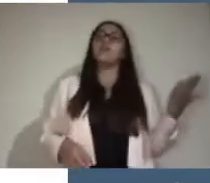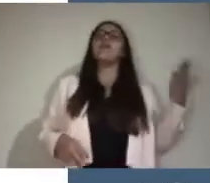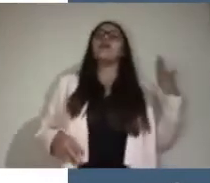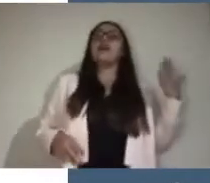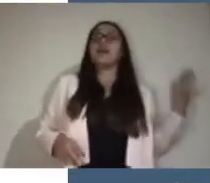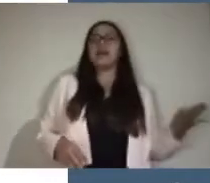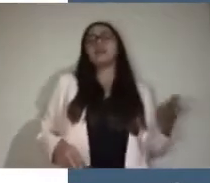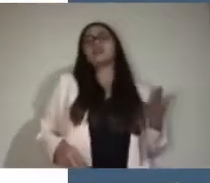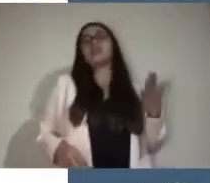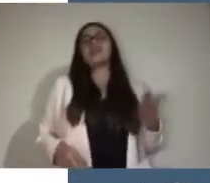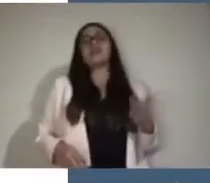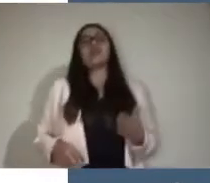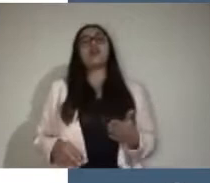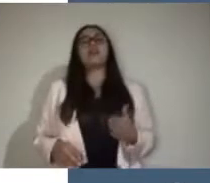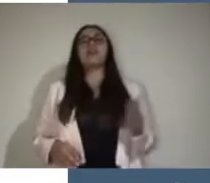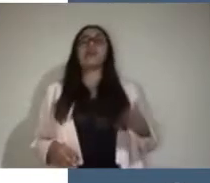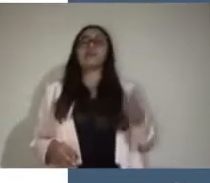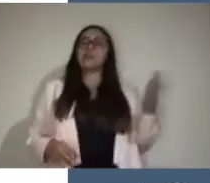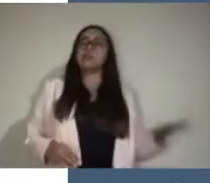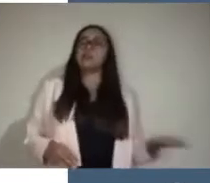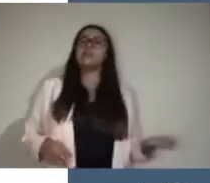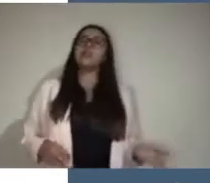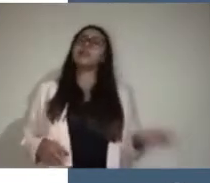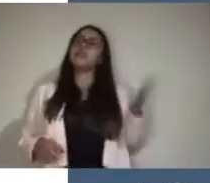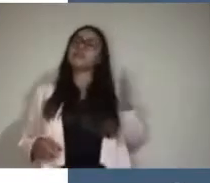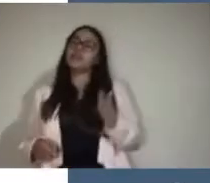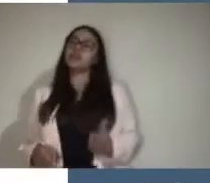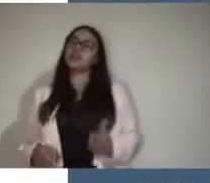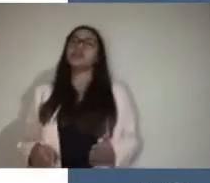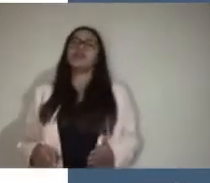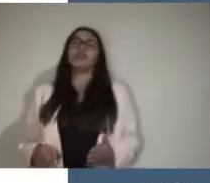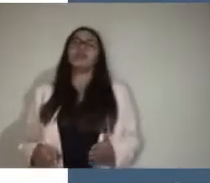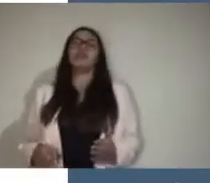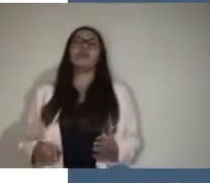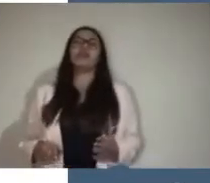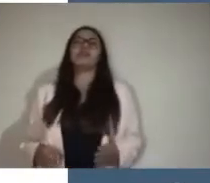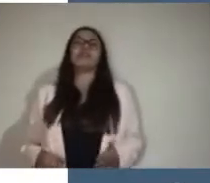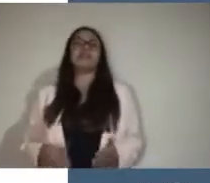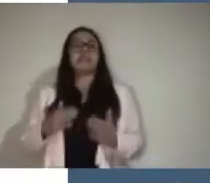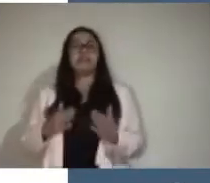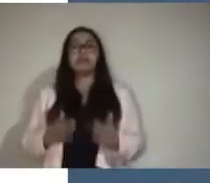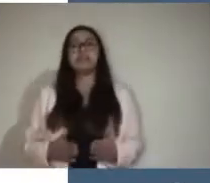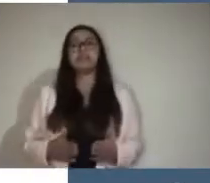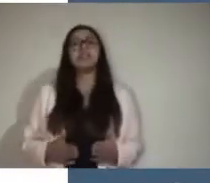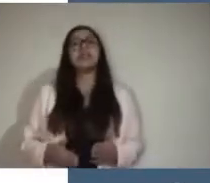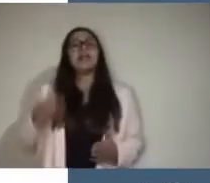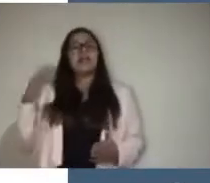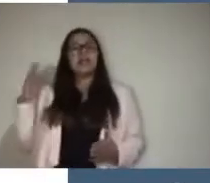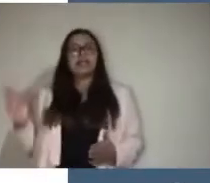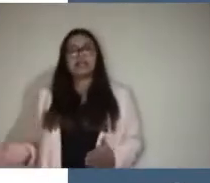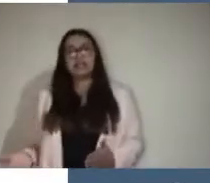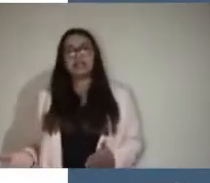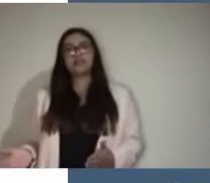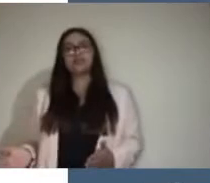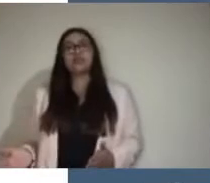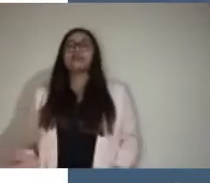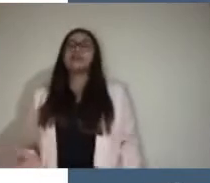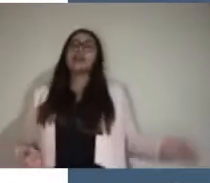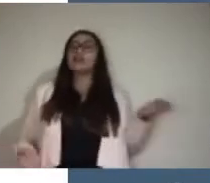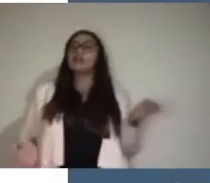fueron aquellos con una sobrevida menor a 3 meses, mientras que los controles tuvieron una sobrevida entre 6 meses y 3